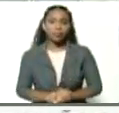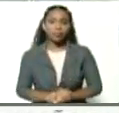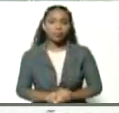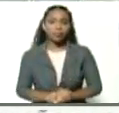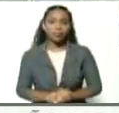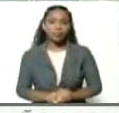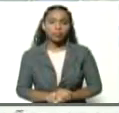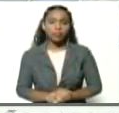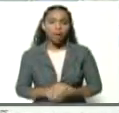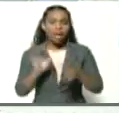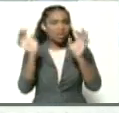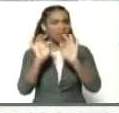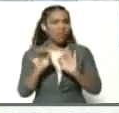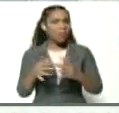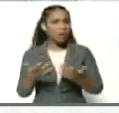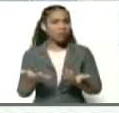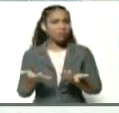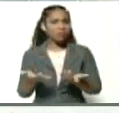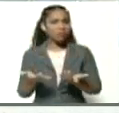de manera